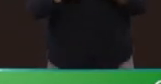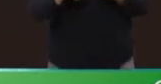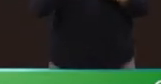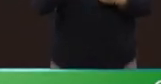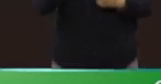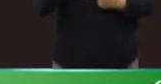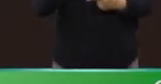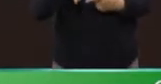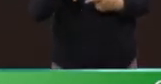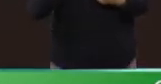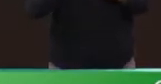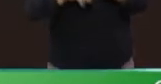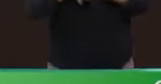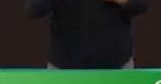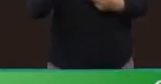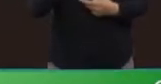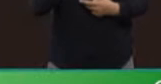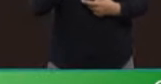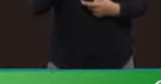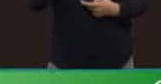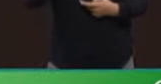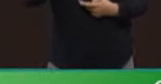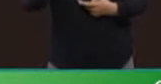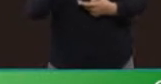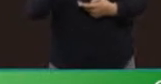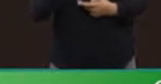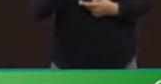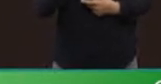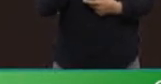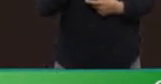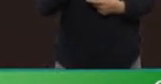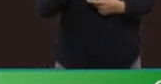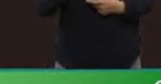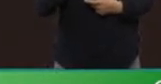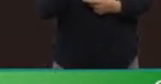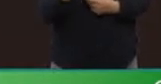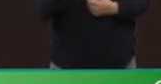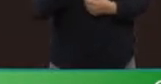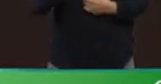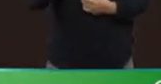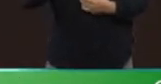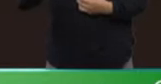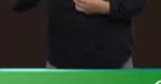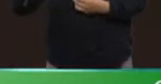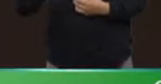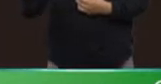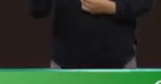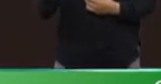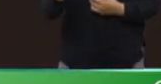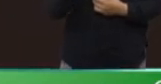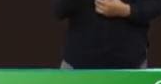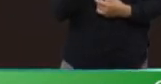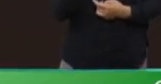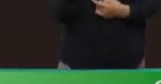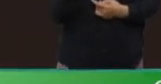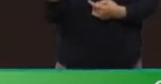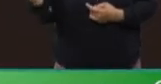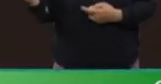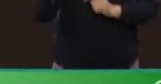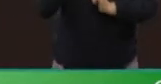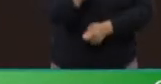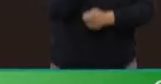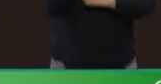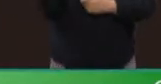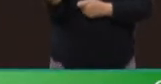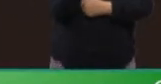de nuestro estado en calquin también en donde reciben un apoyo por parte de bienpesca este programa que